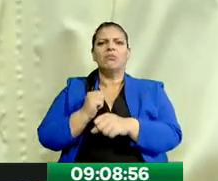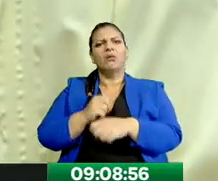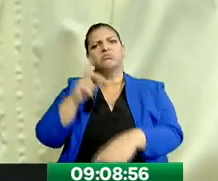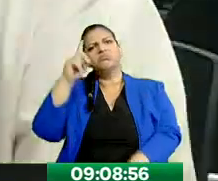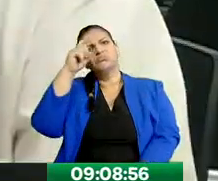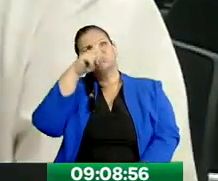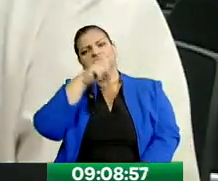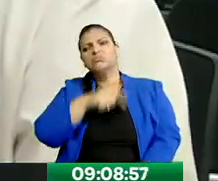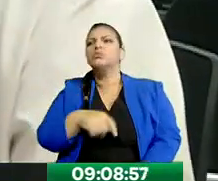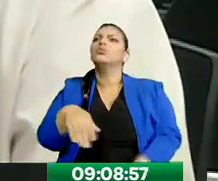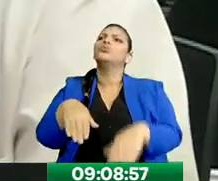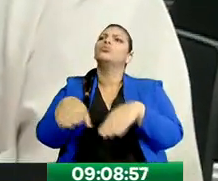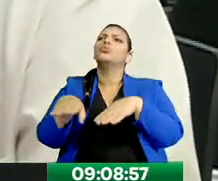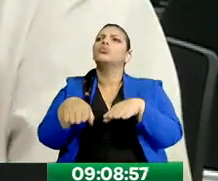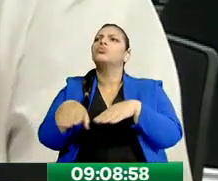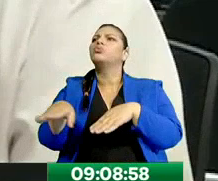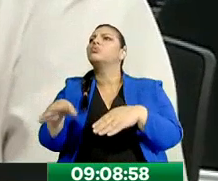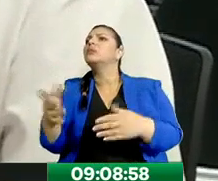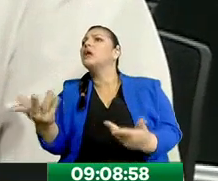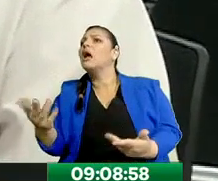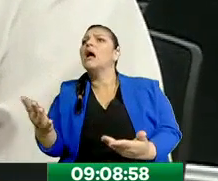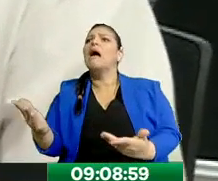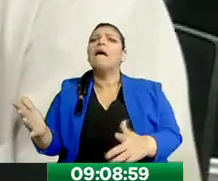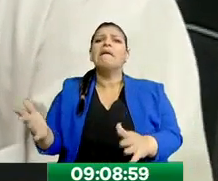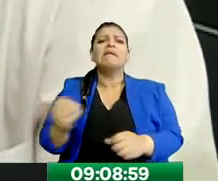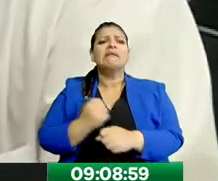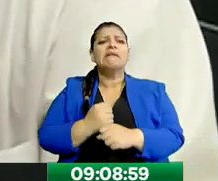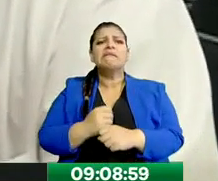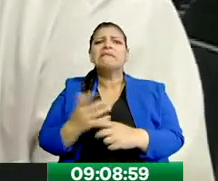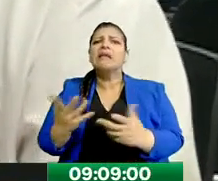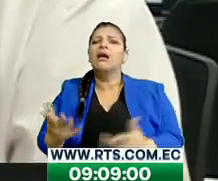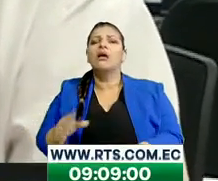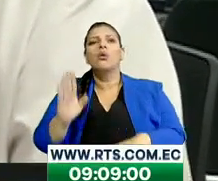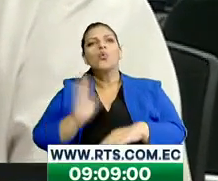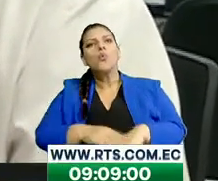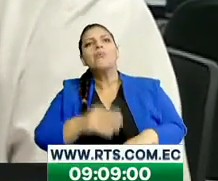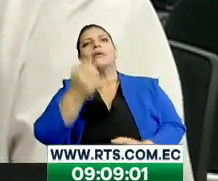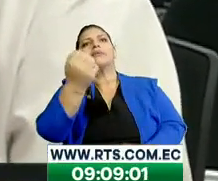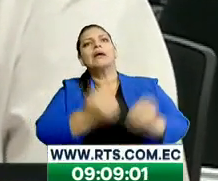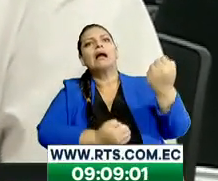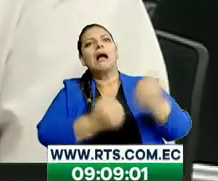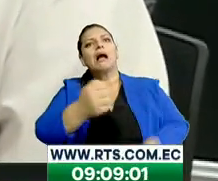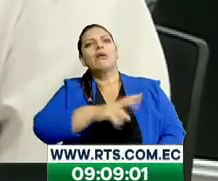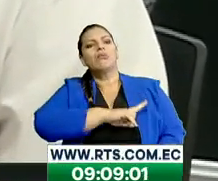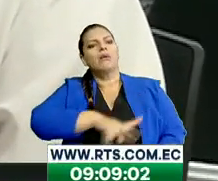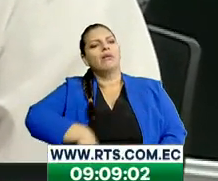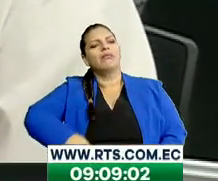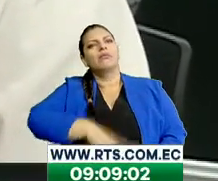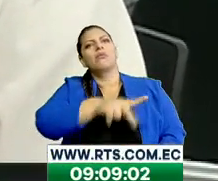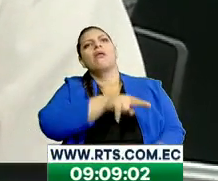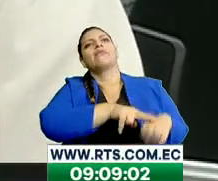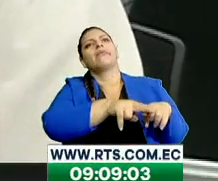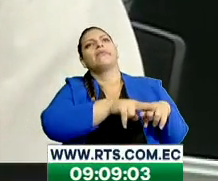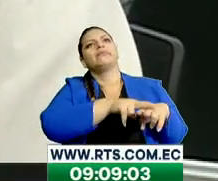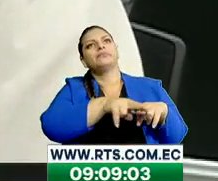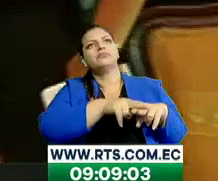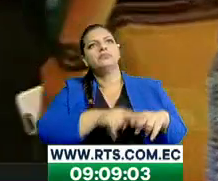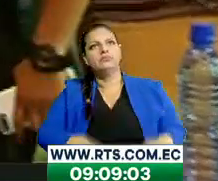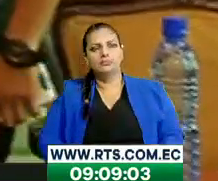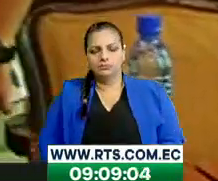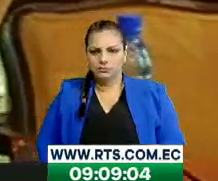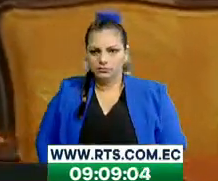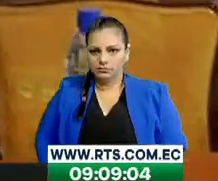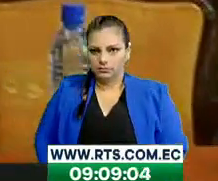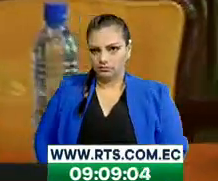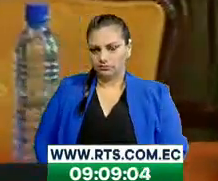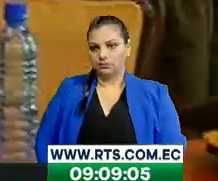menos carrera. Desde que se inició a que los servicios que se presten en la ciudad sean a través de permisos de operación debidamente legalizados. De